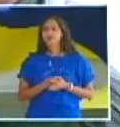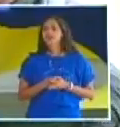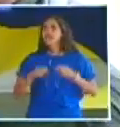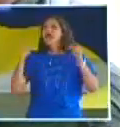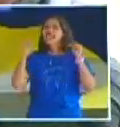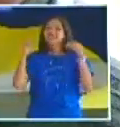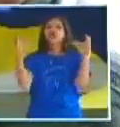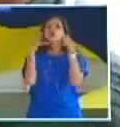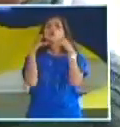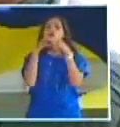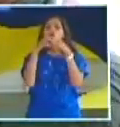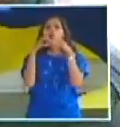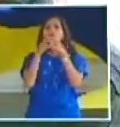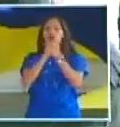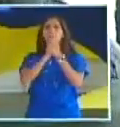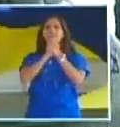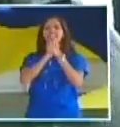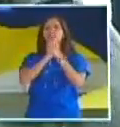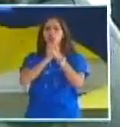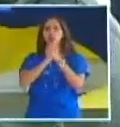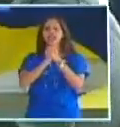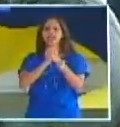este grupo de compatriotas,